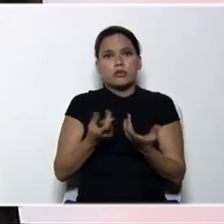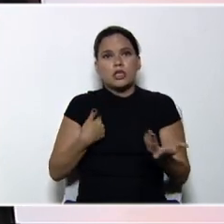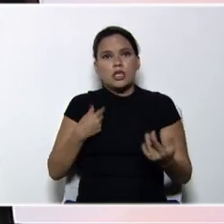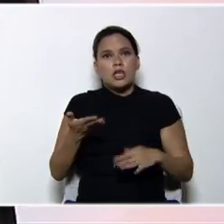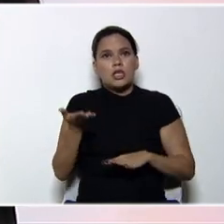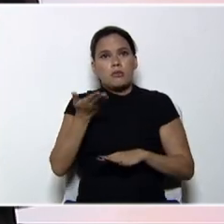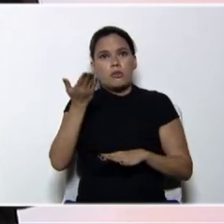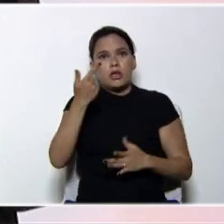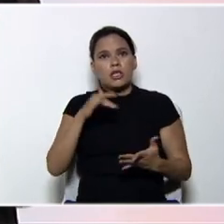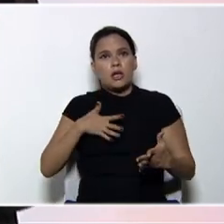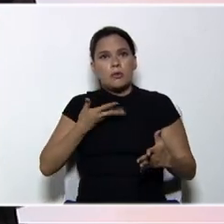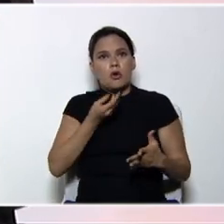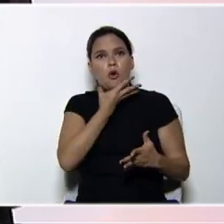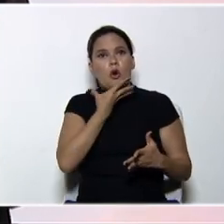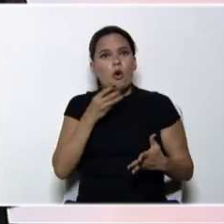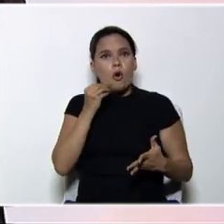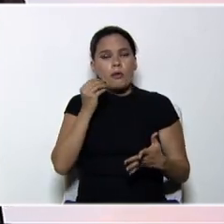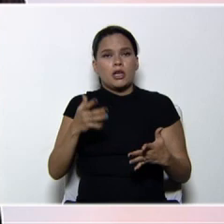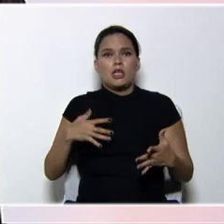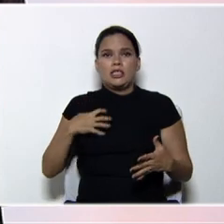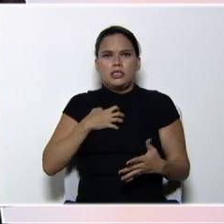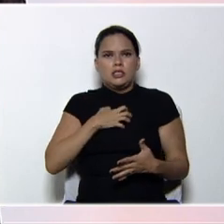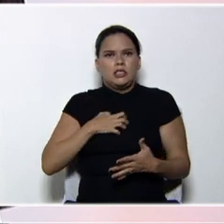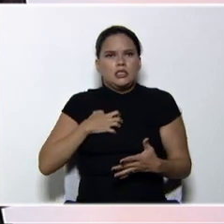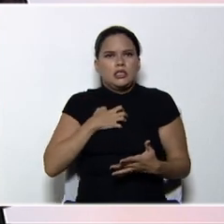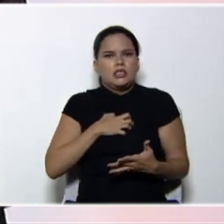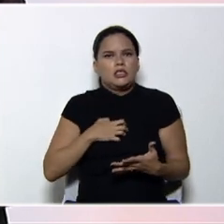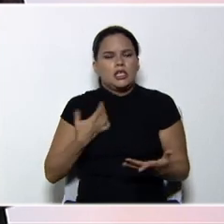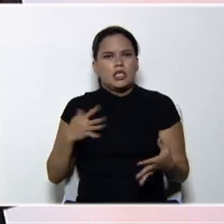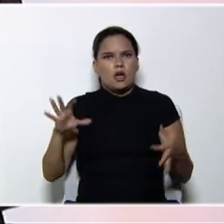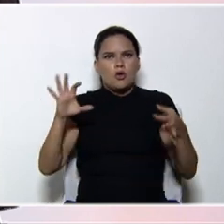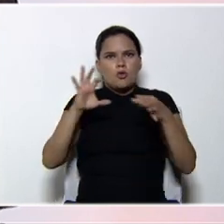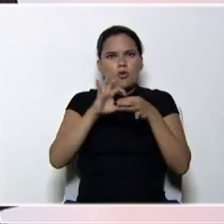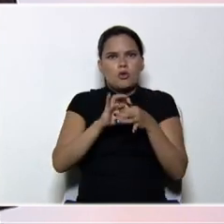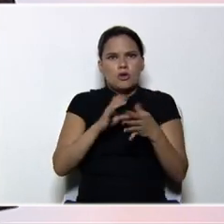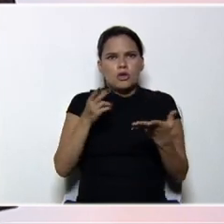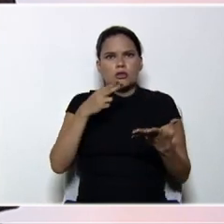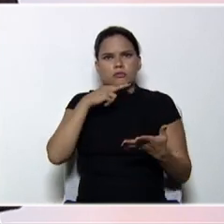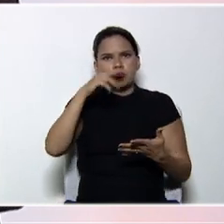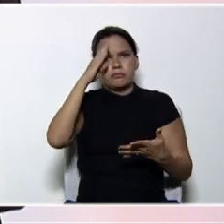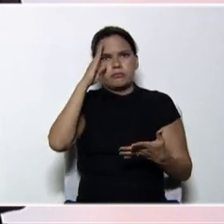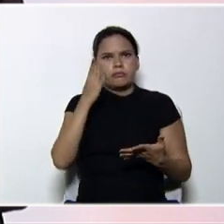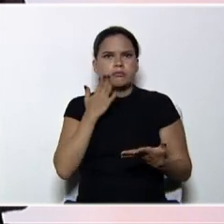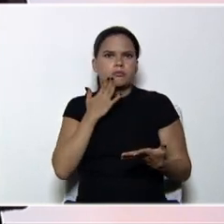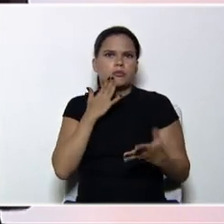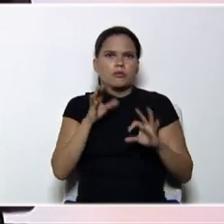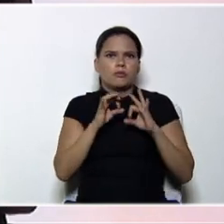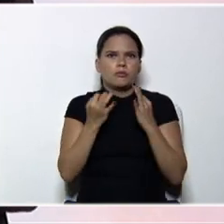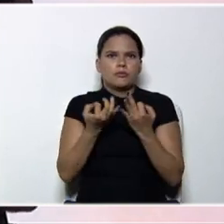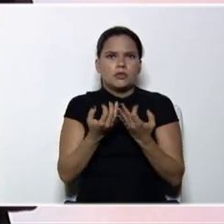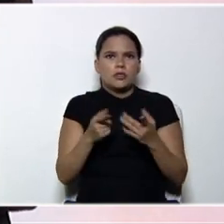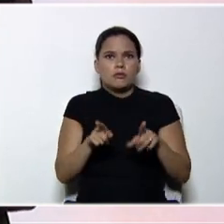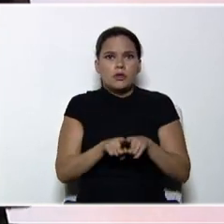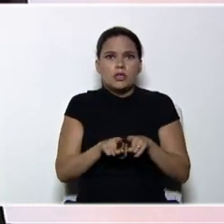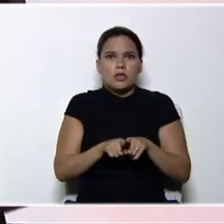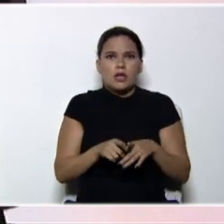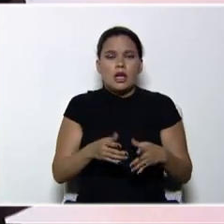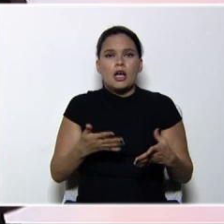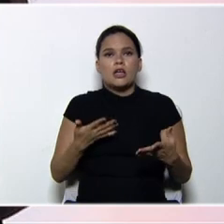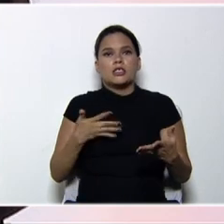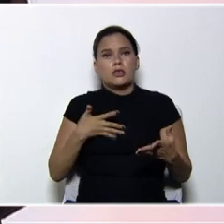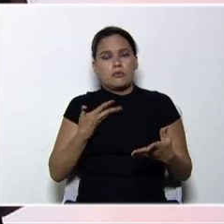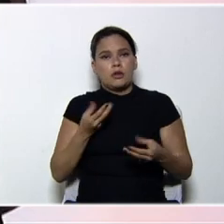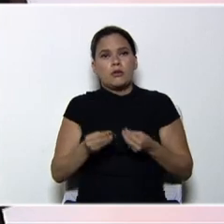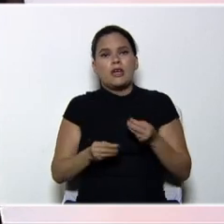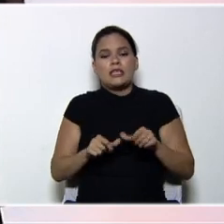importante que ellos como jóvenes se sientan unidos a sus pares a pesar de la situación de pandemia, pero también ha servido para continuar